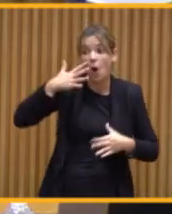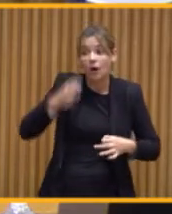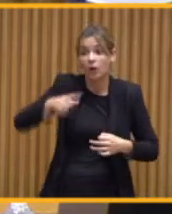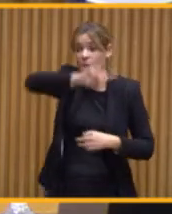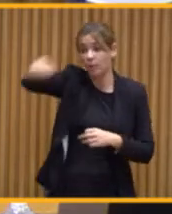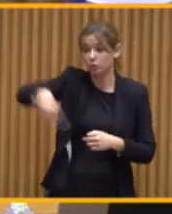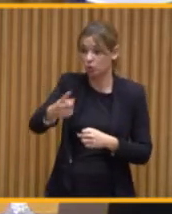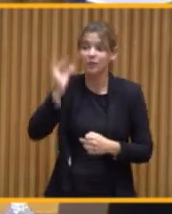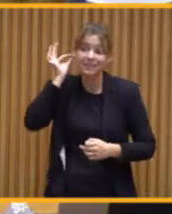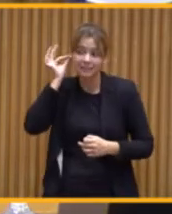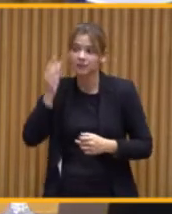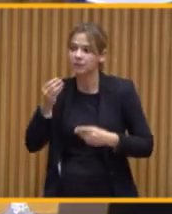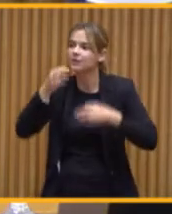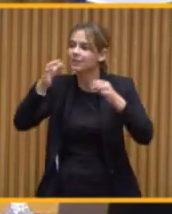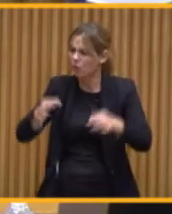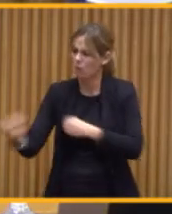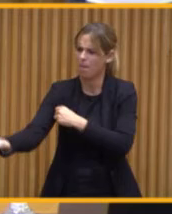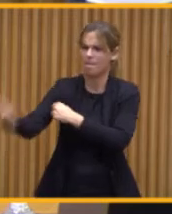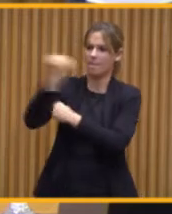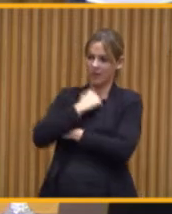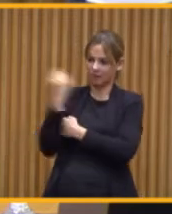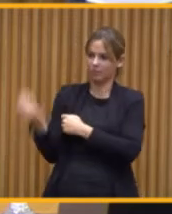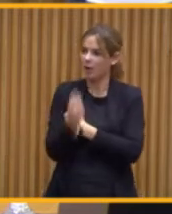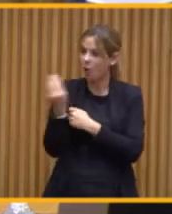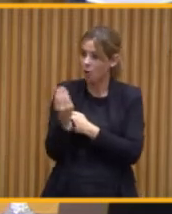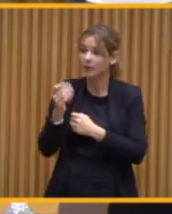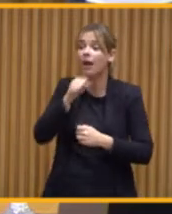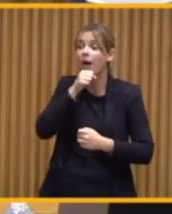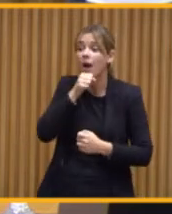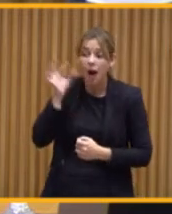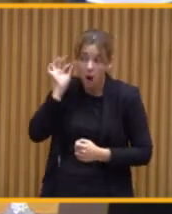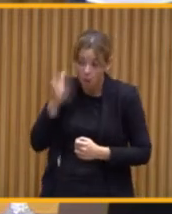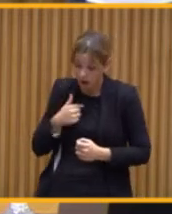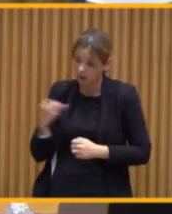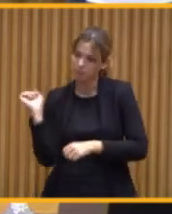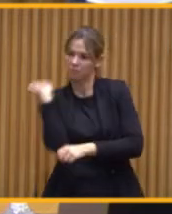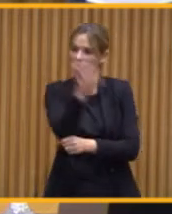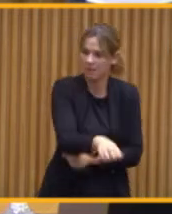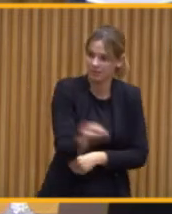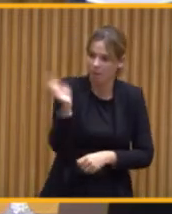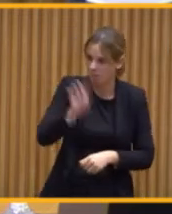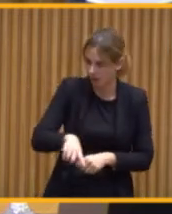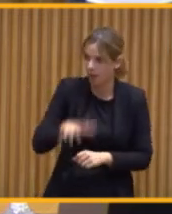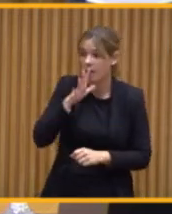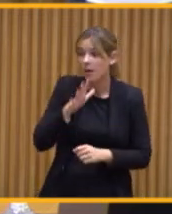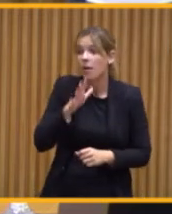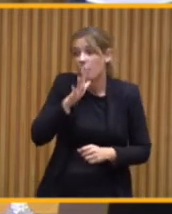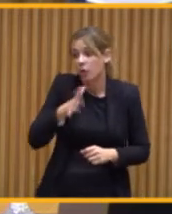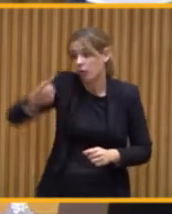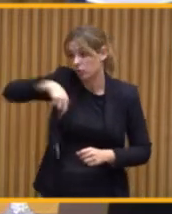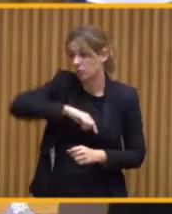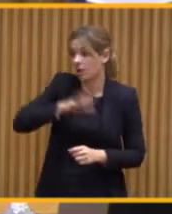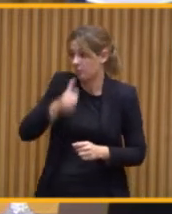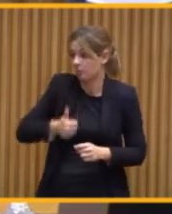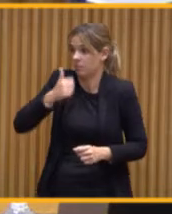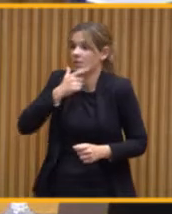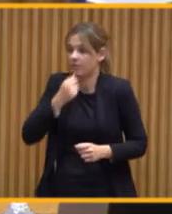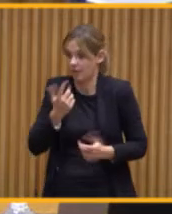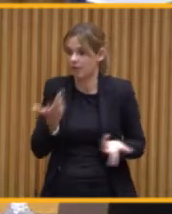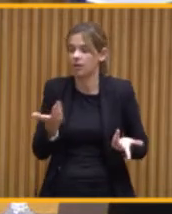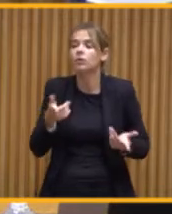mejores y vais a ser mejores que nosotras y mejores que nuestras abuelas precisamente porque lo vais a tener más difícil pero eso requiere yo creo de